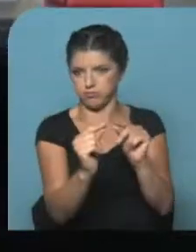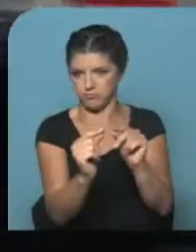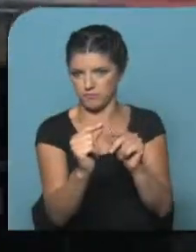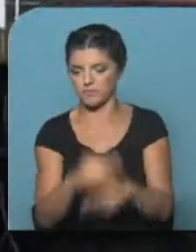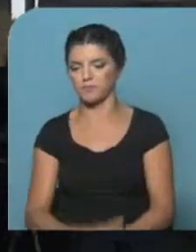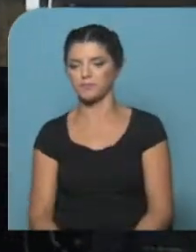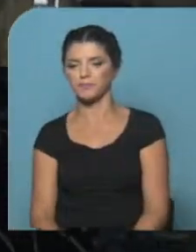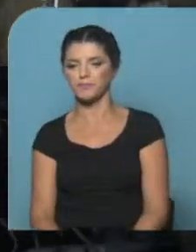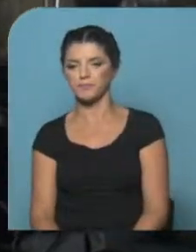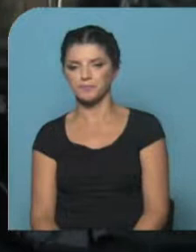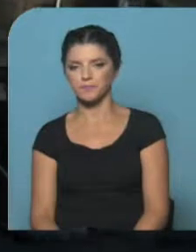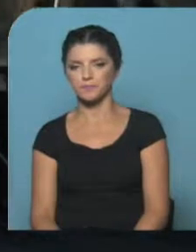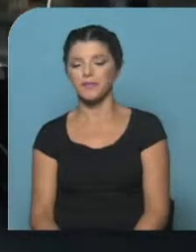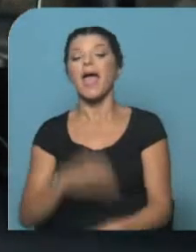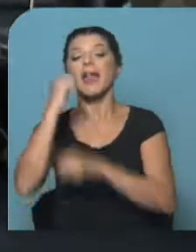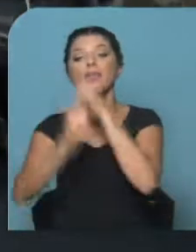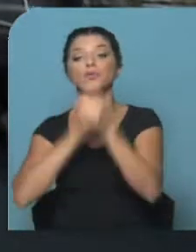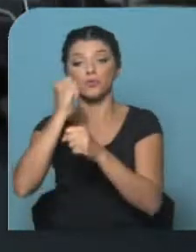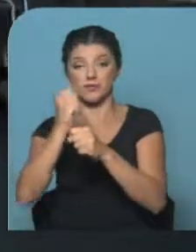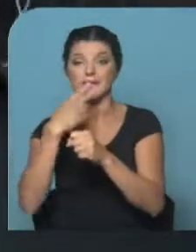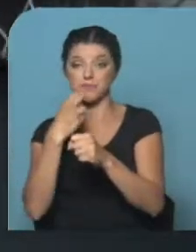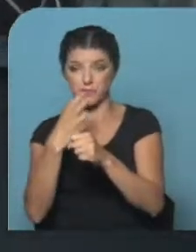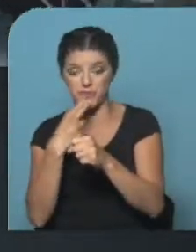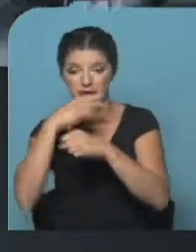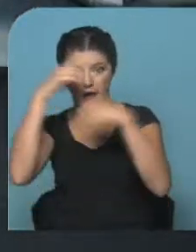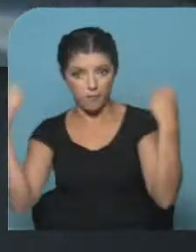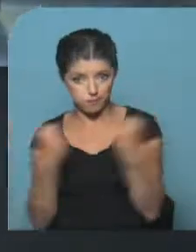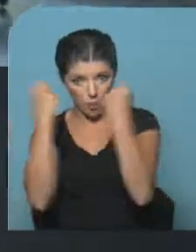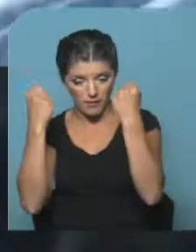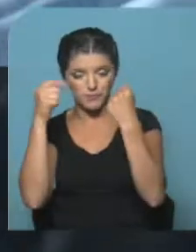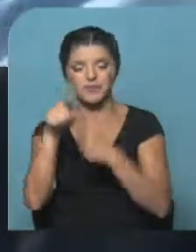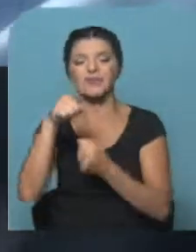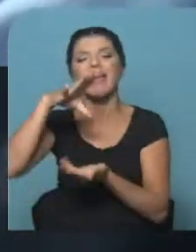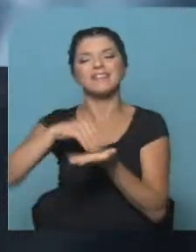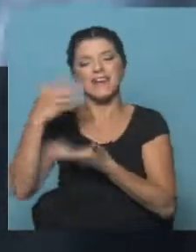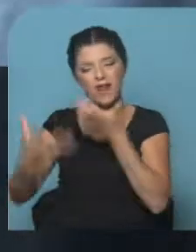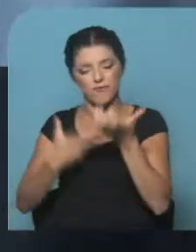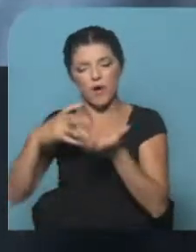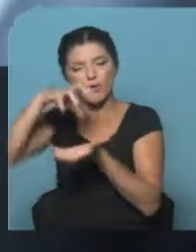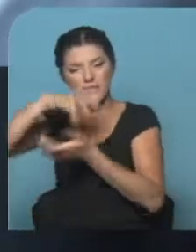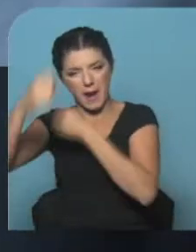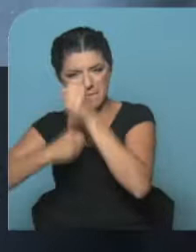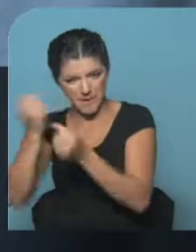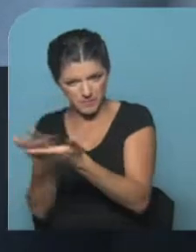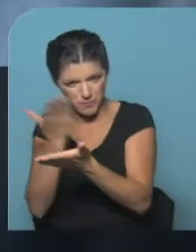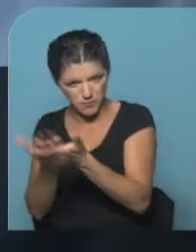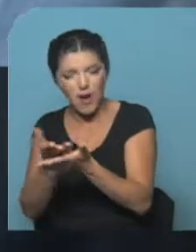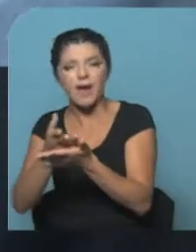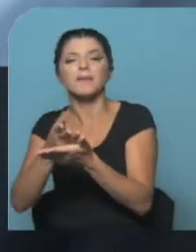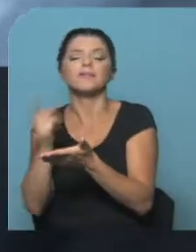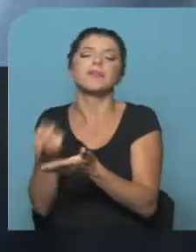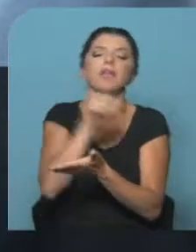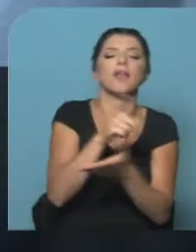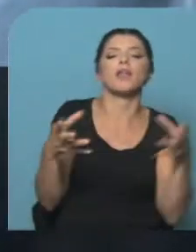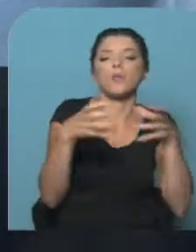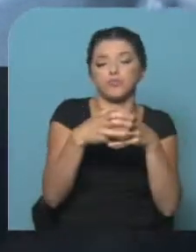Acuerdo en la industria electrónica. Fue firmado en Tierra del Fuego entre la Asociación de Fábricas Terminales de Electrónica y la Unión Obrera